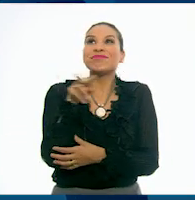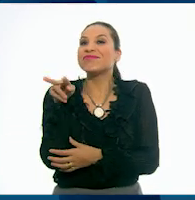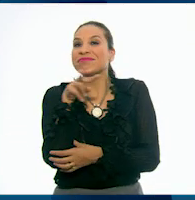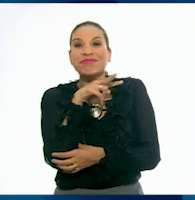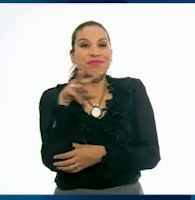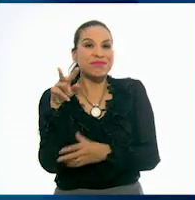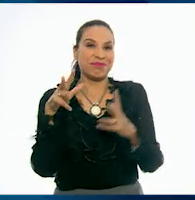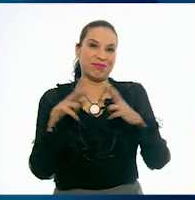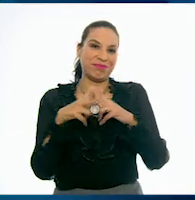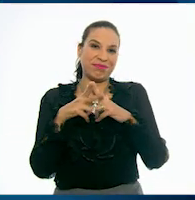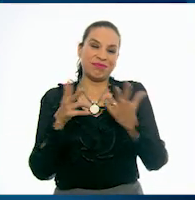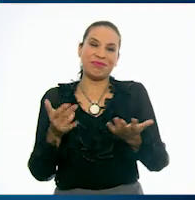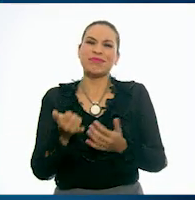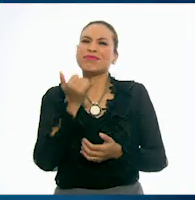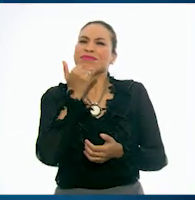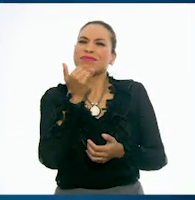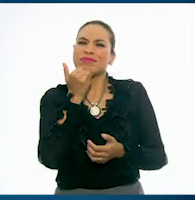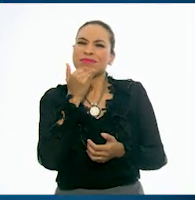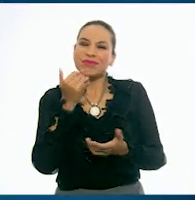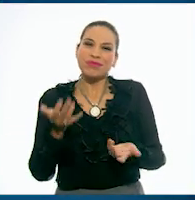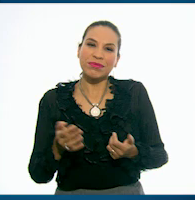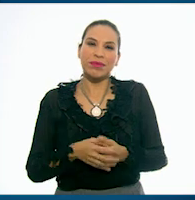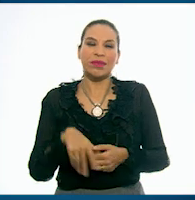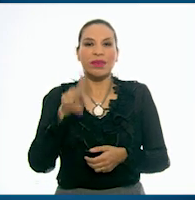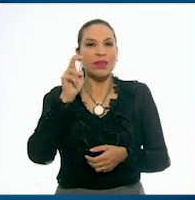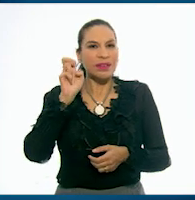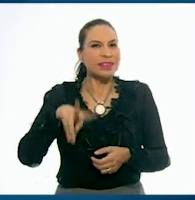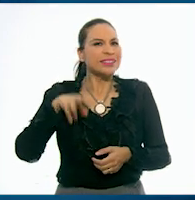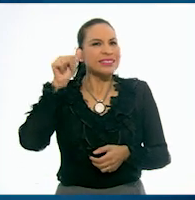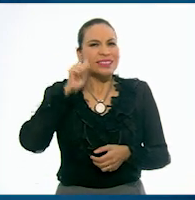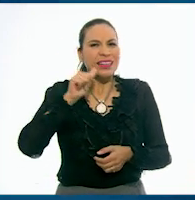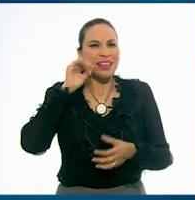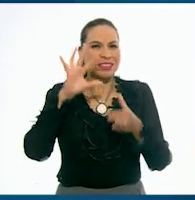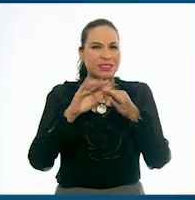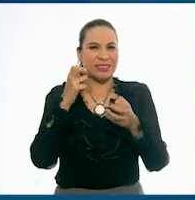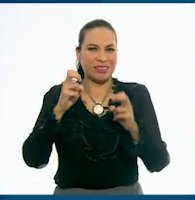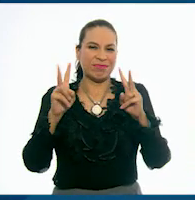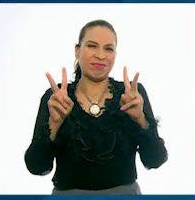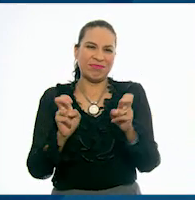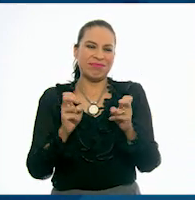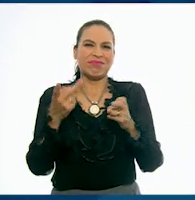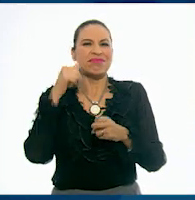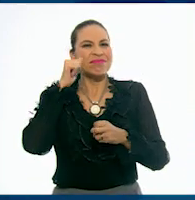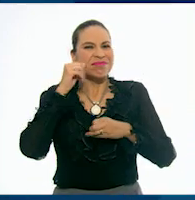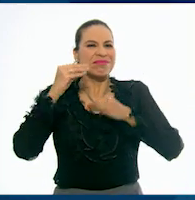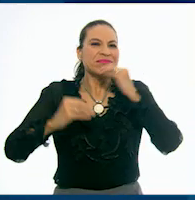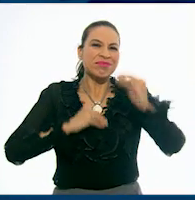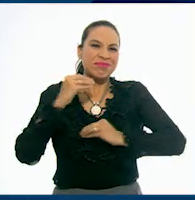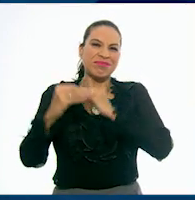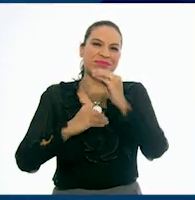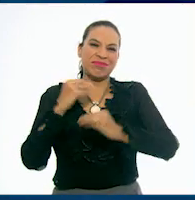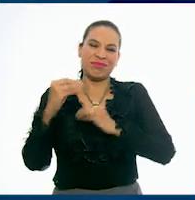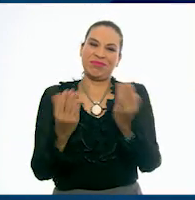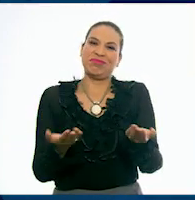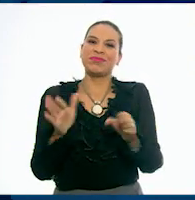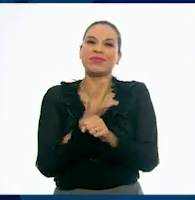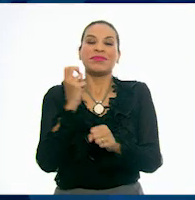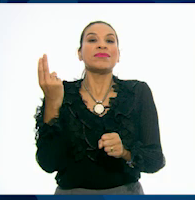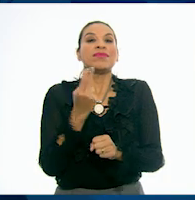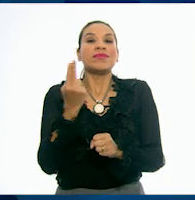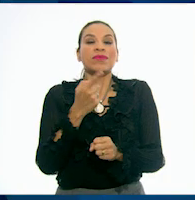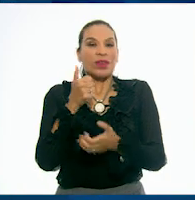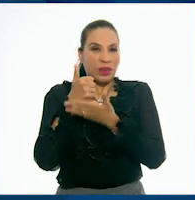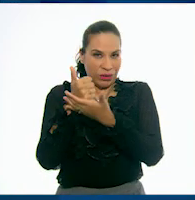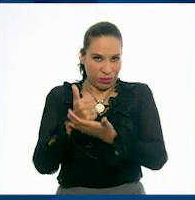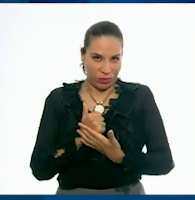Ay, perdón, don Leopoldo, pero es que siempre que hablamos de este tema nos acabamos peleando. Por eso necesitamos